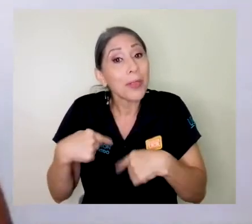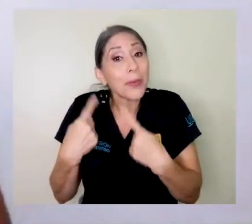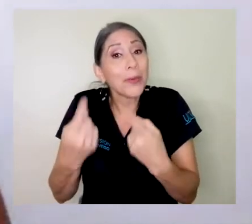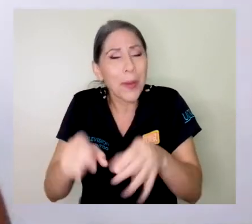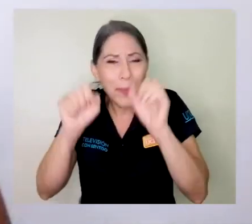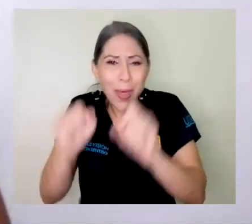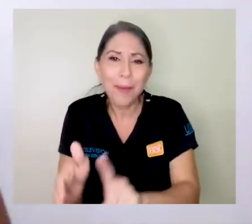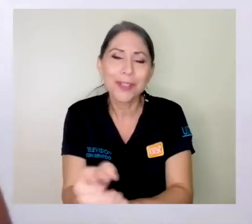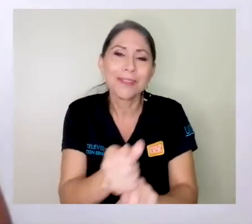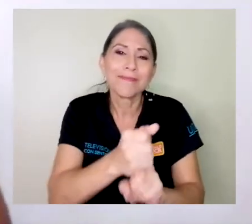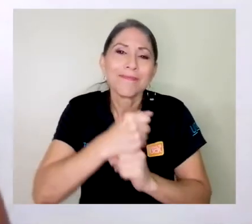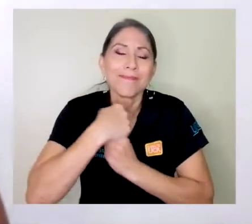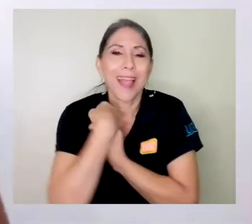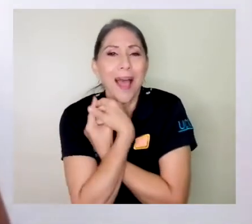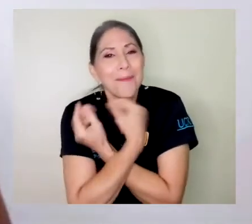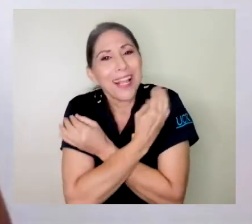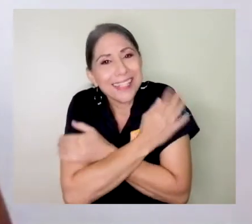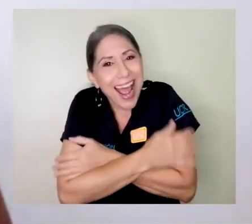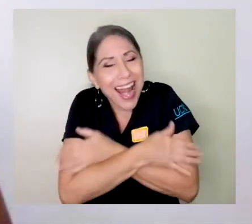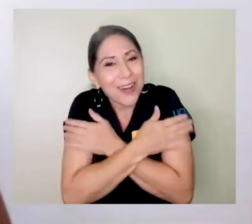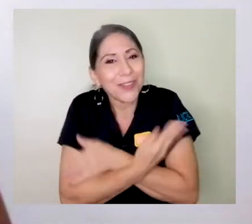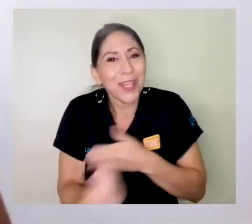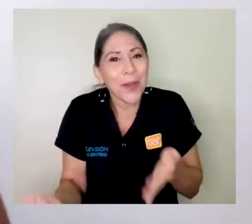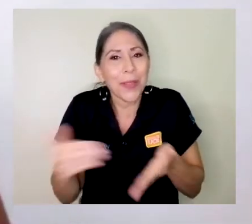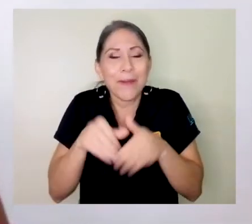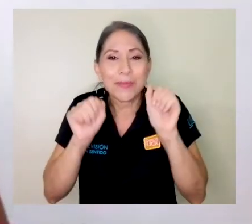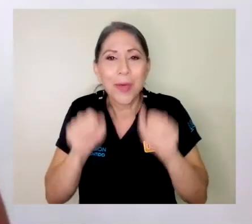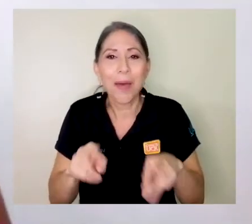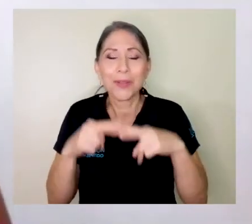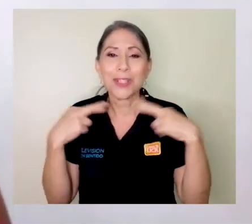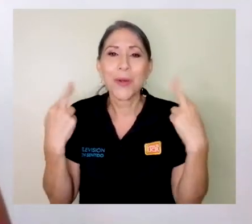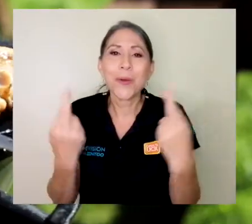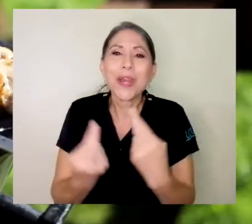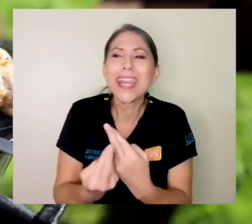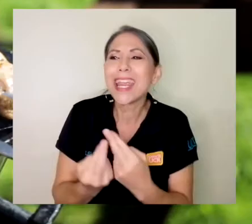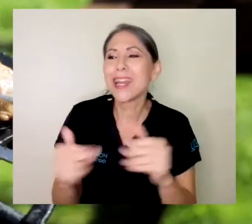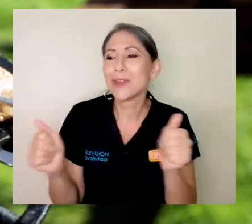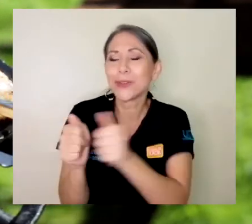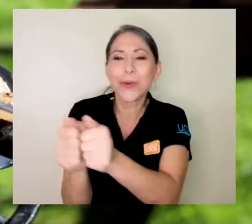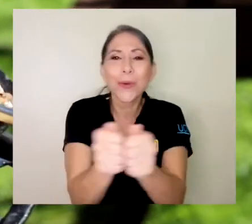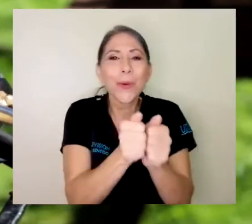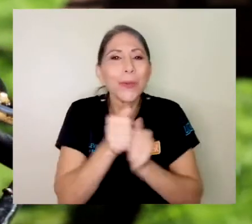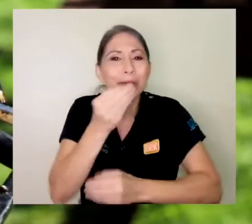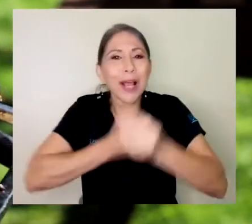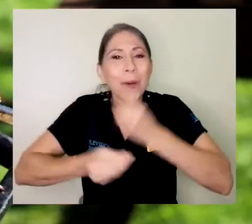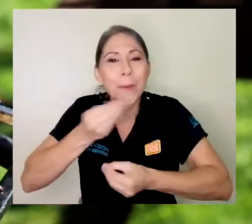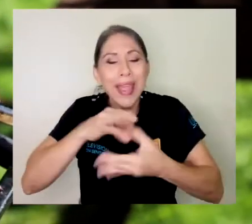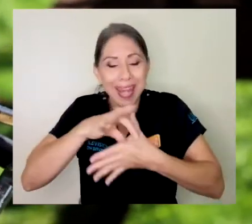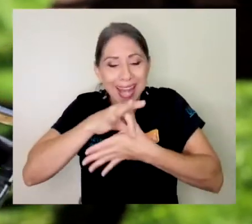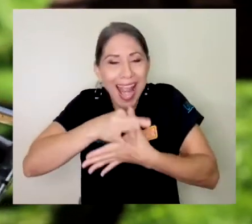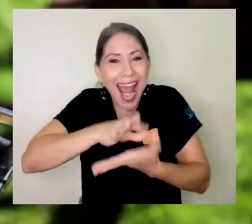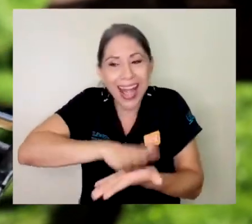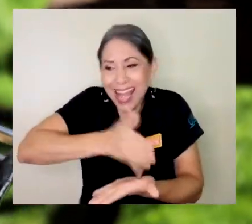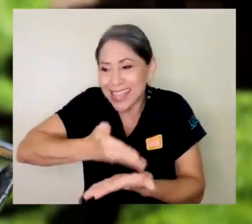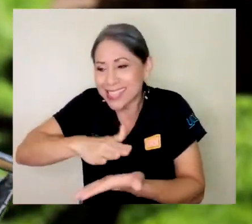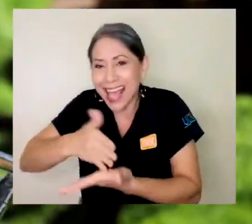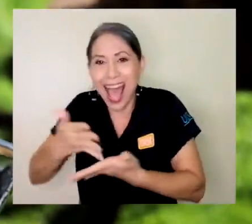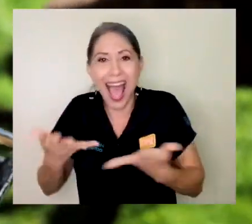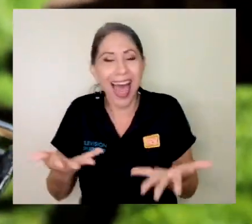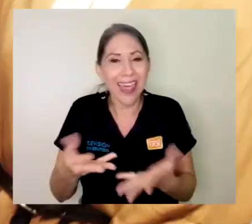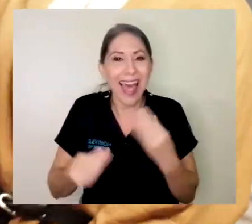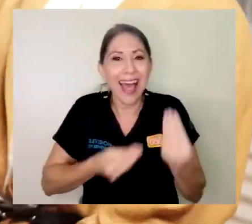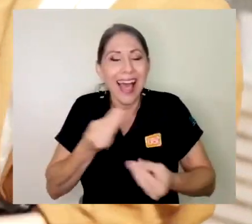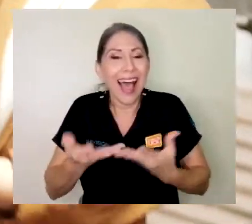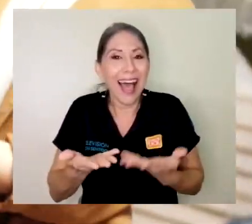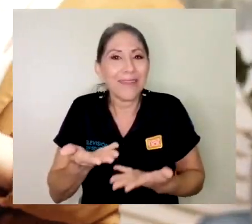que podamos abrazarlos, ya llegará el momento en que podamos otra vez reunirnos a comer juntos, a hacer una carne asada,